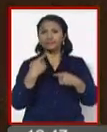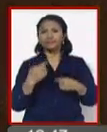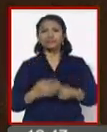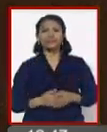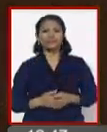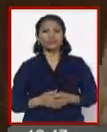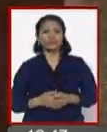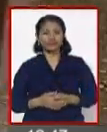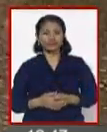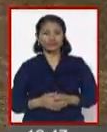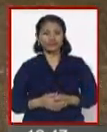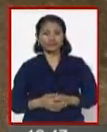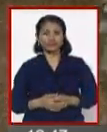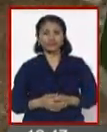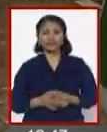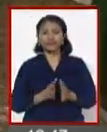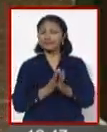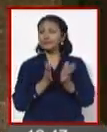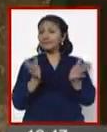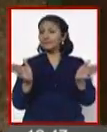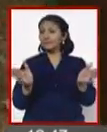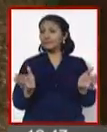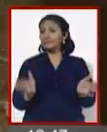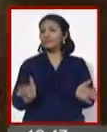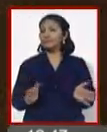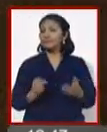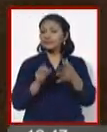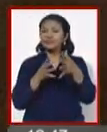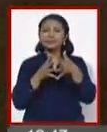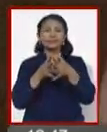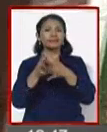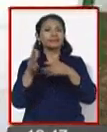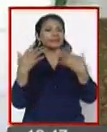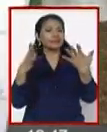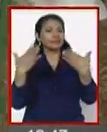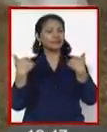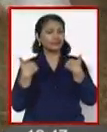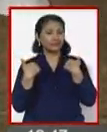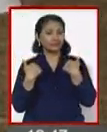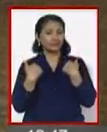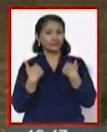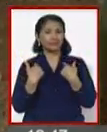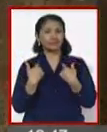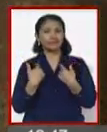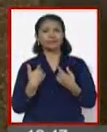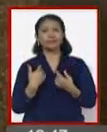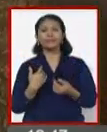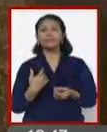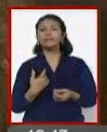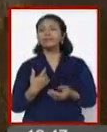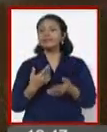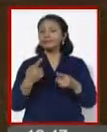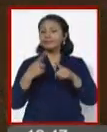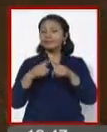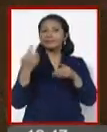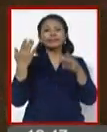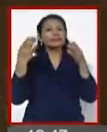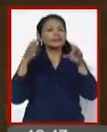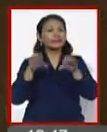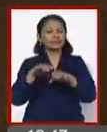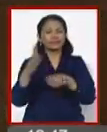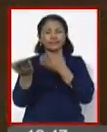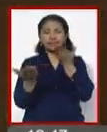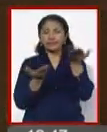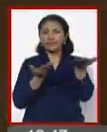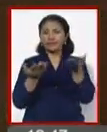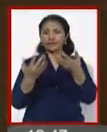hace de manera justamente no pública, de manera transparente, y ya se procedió, reitero, ¿no?, a la adjudicación de estos